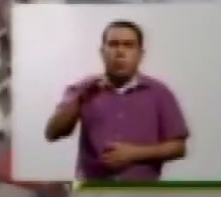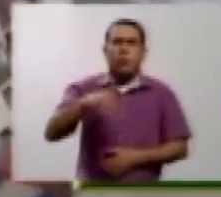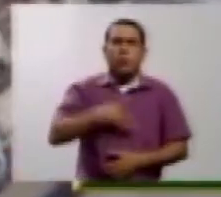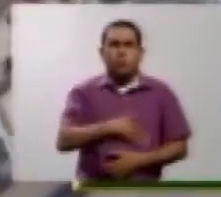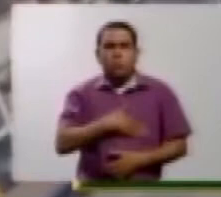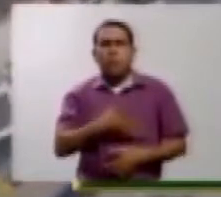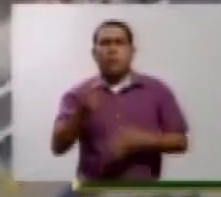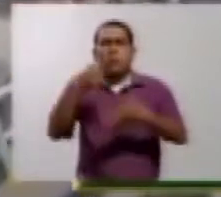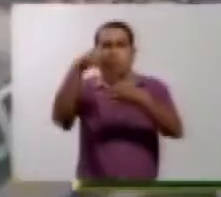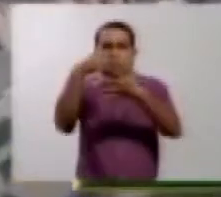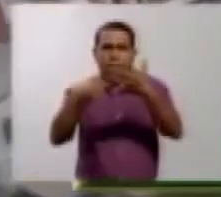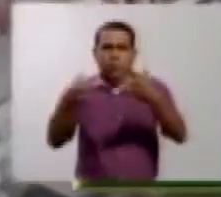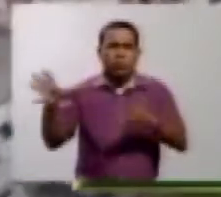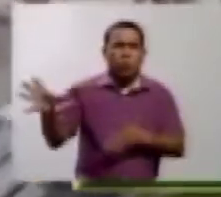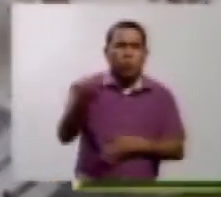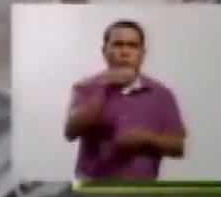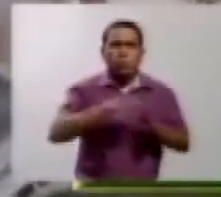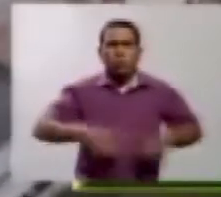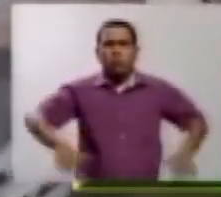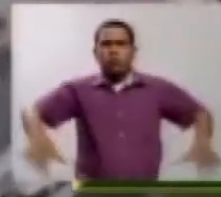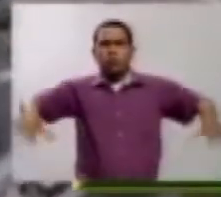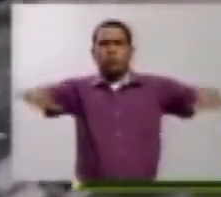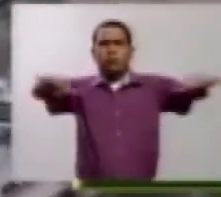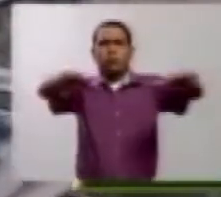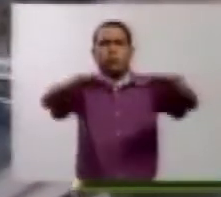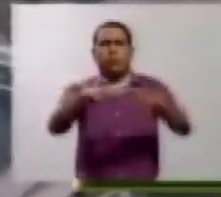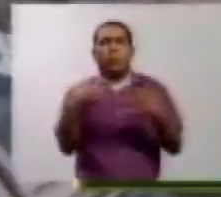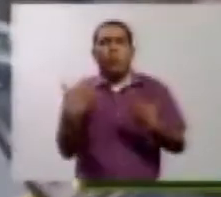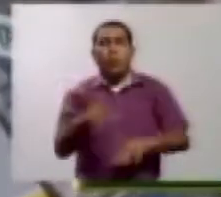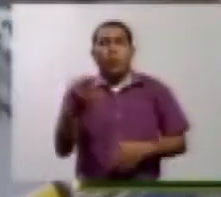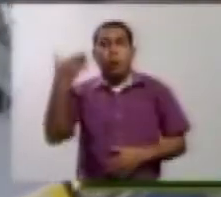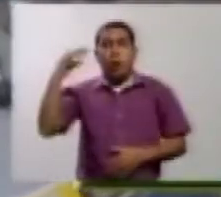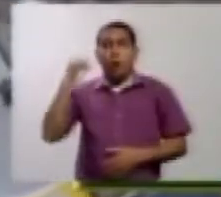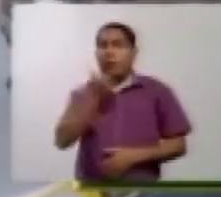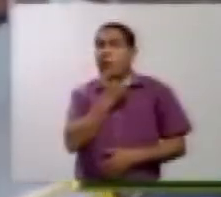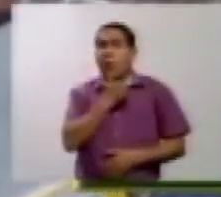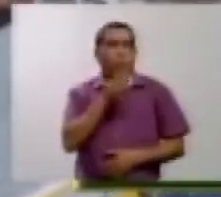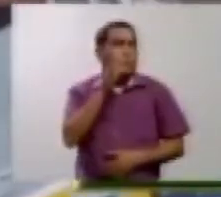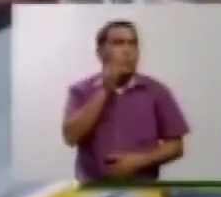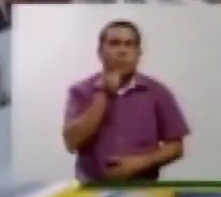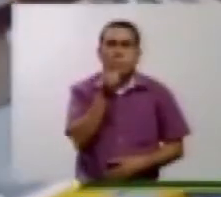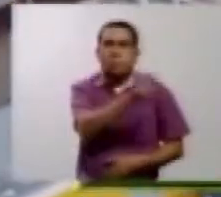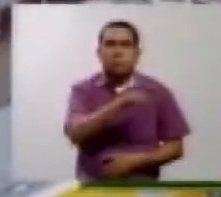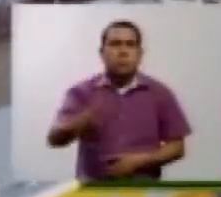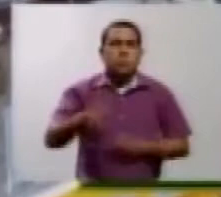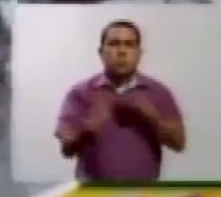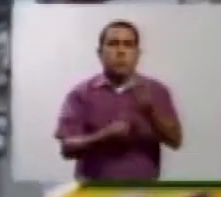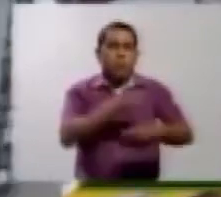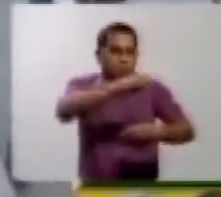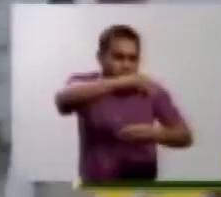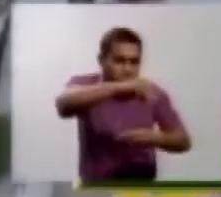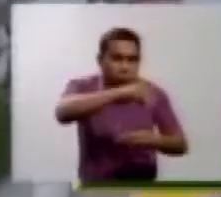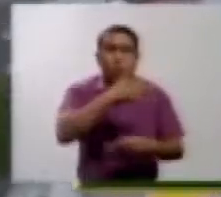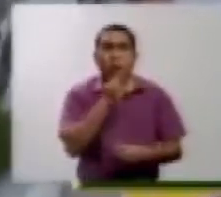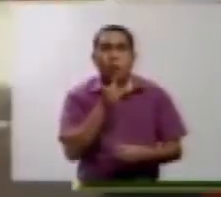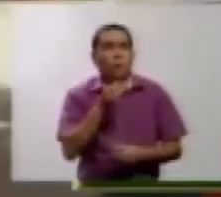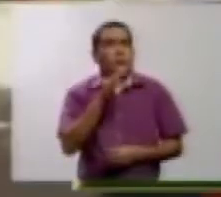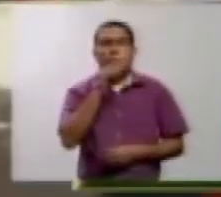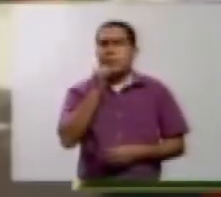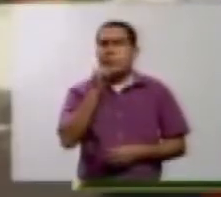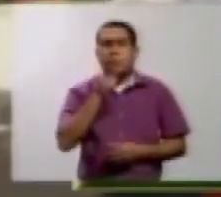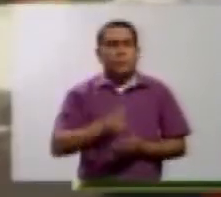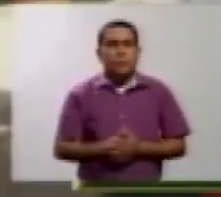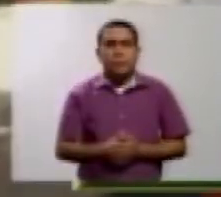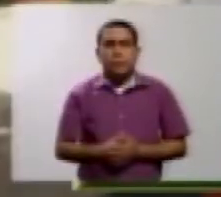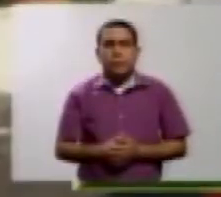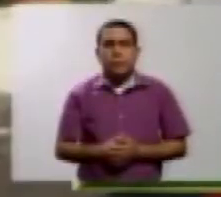Sierra Flor, entre otros, en donde no había redes óptimas de acueducto y sus habitantes no tenían acceso adecuado al agua potable. El plan